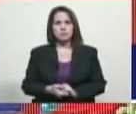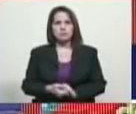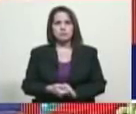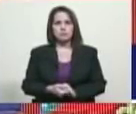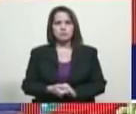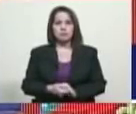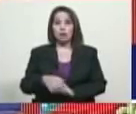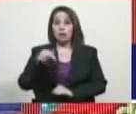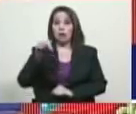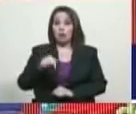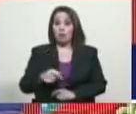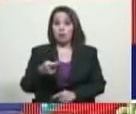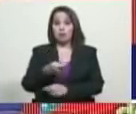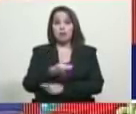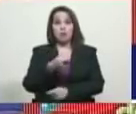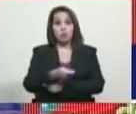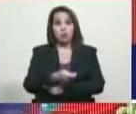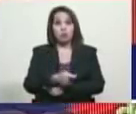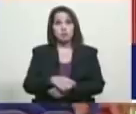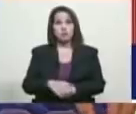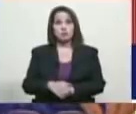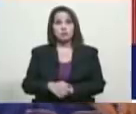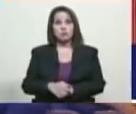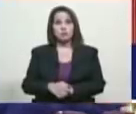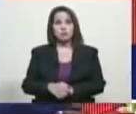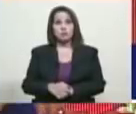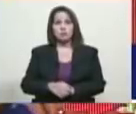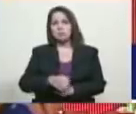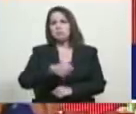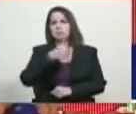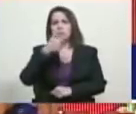Hoy estamos graduando más de